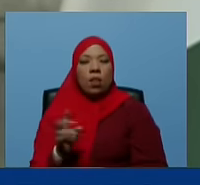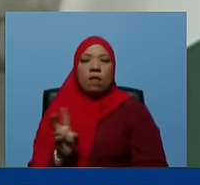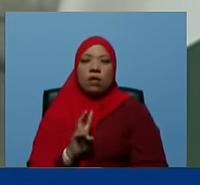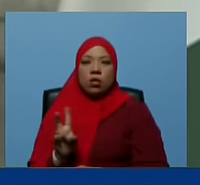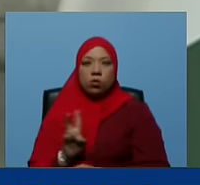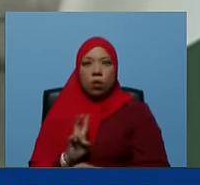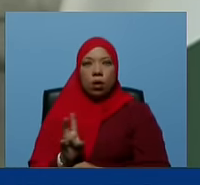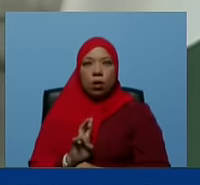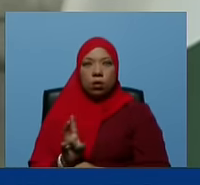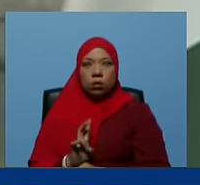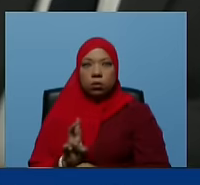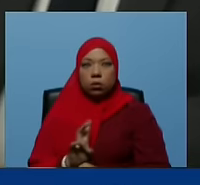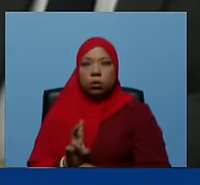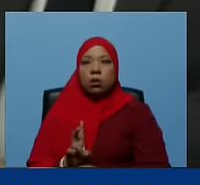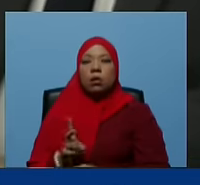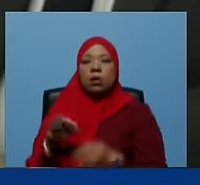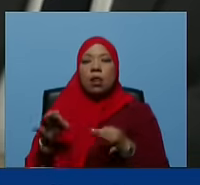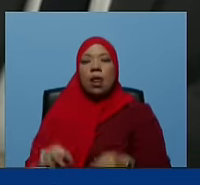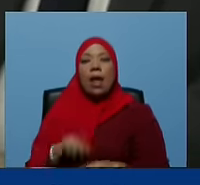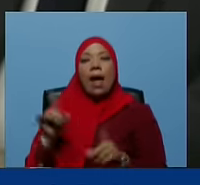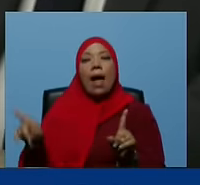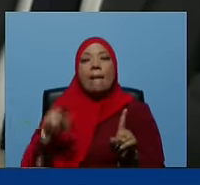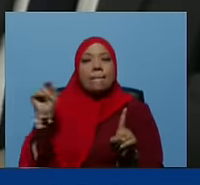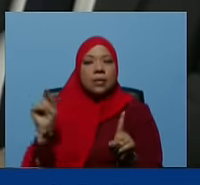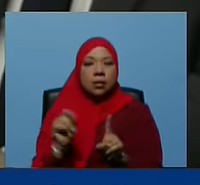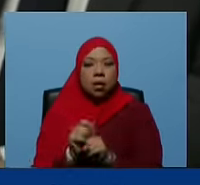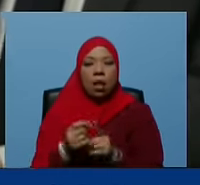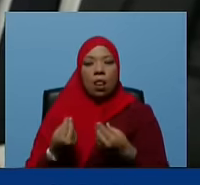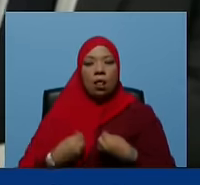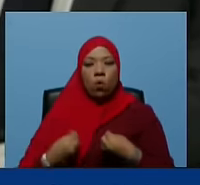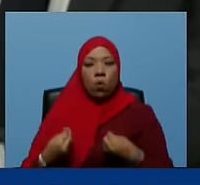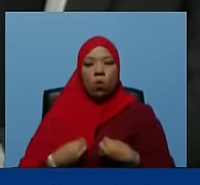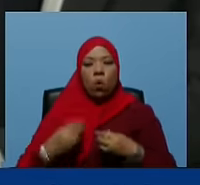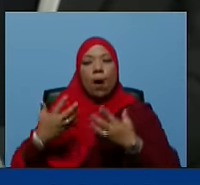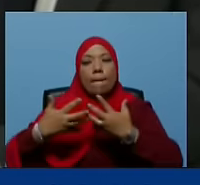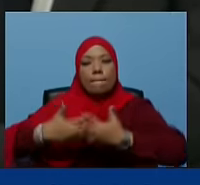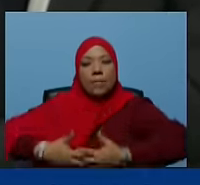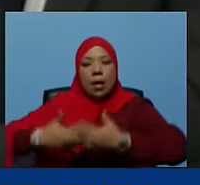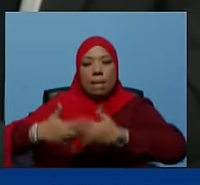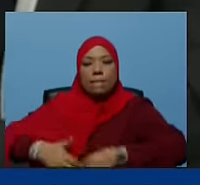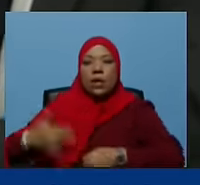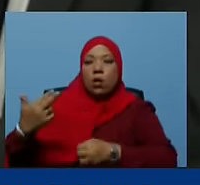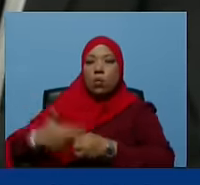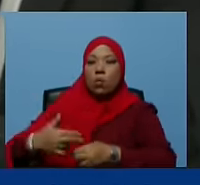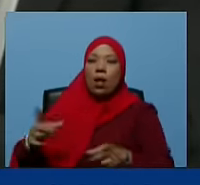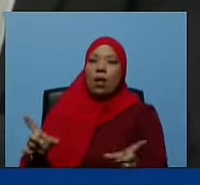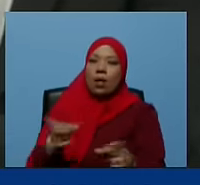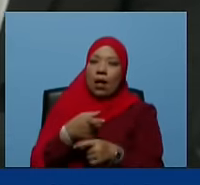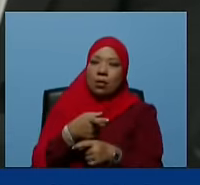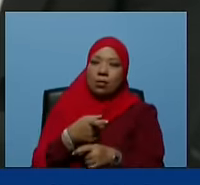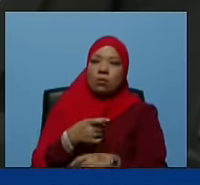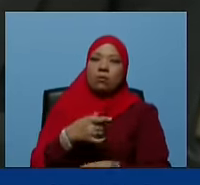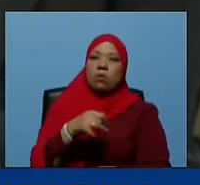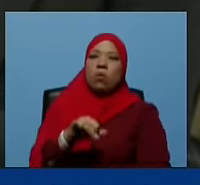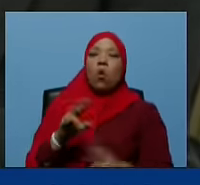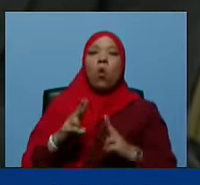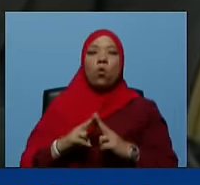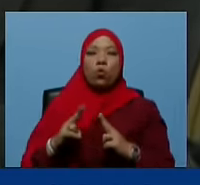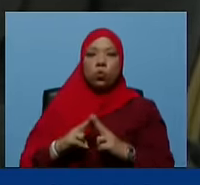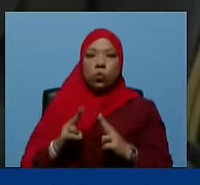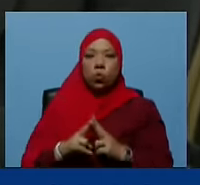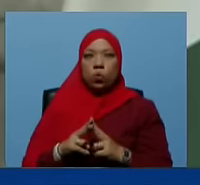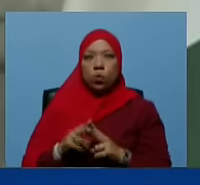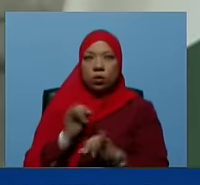venezolanas, con las especialidades debidas en petróleo, en gas. Tenemos conocimiento